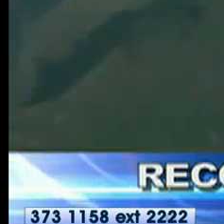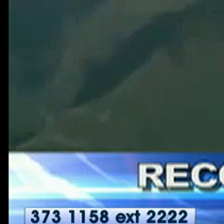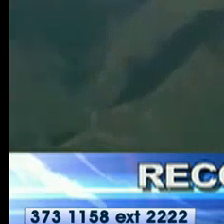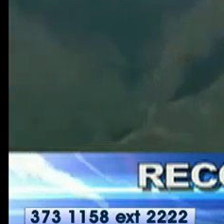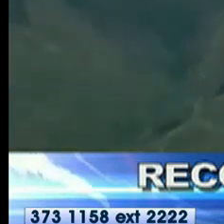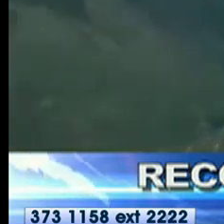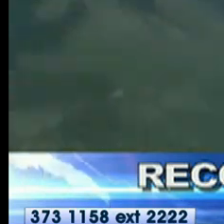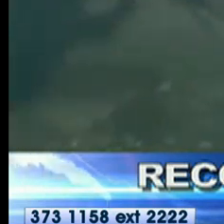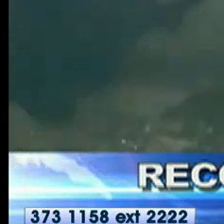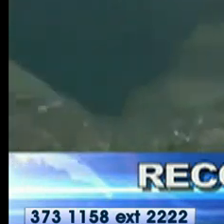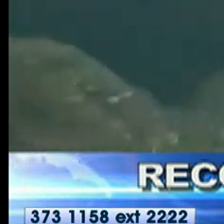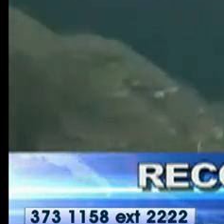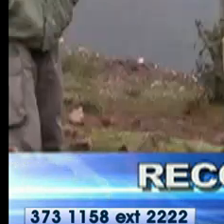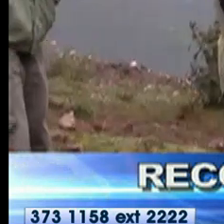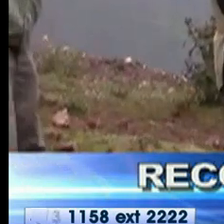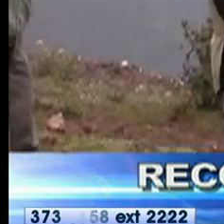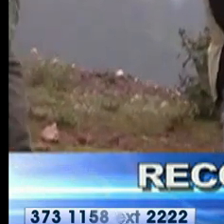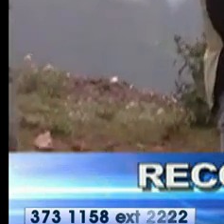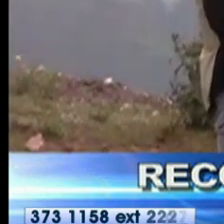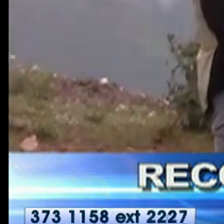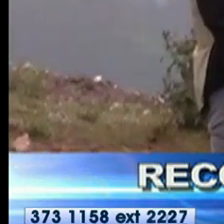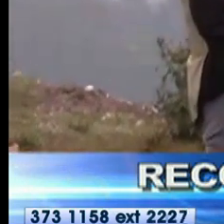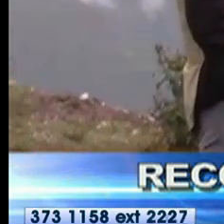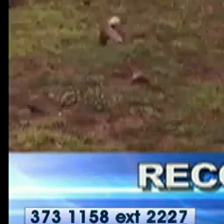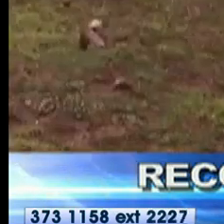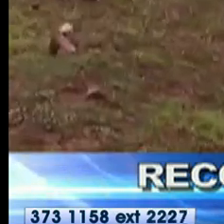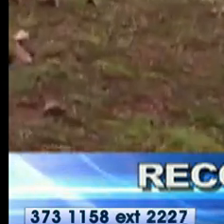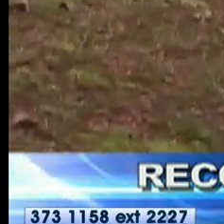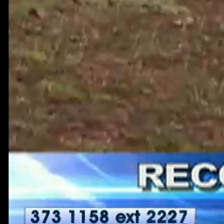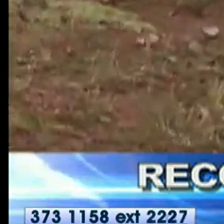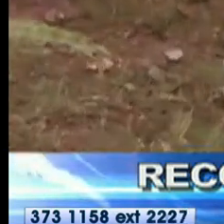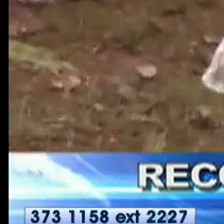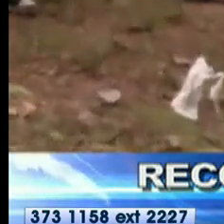ecuatoriano-española ocurrida en el Cusco.